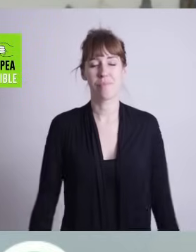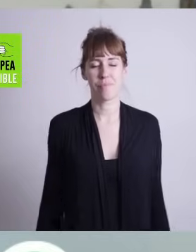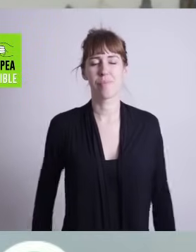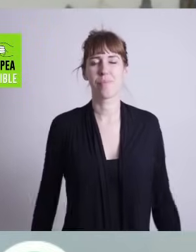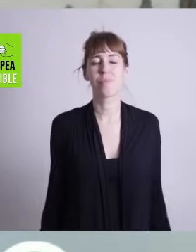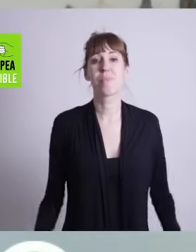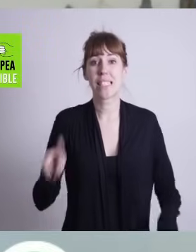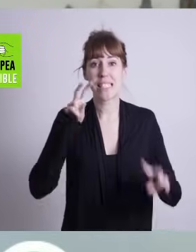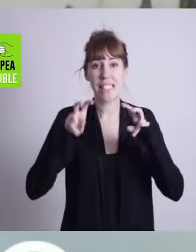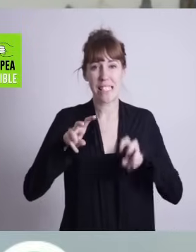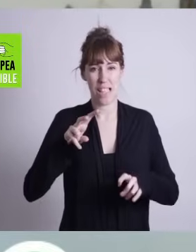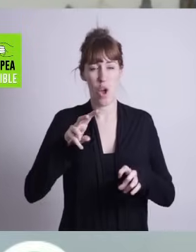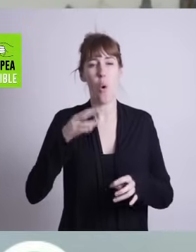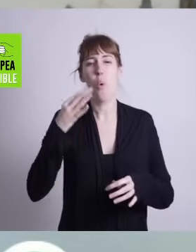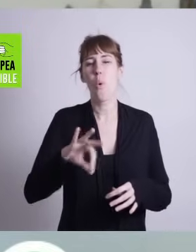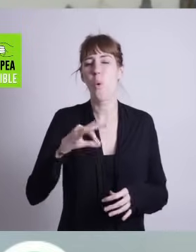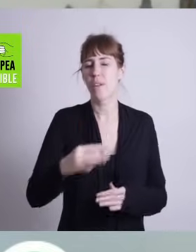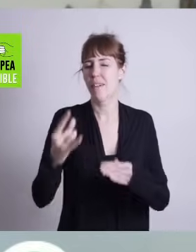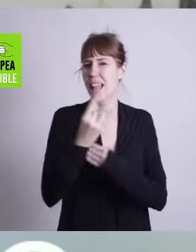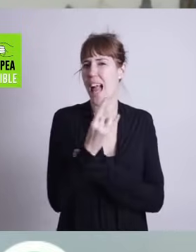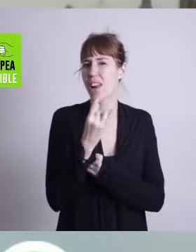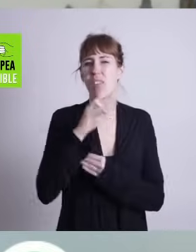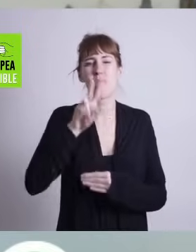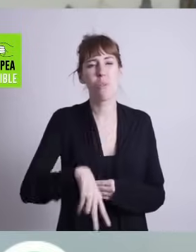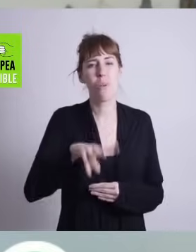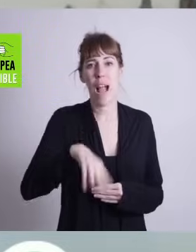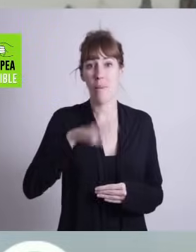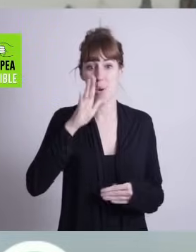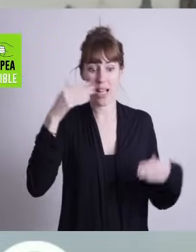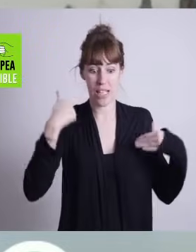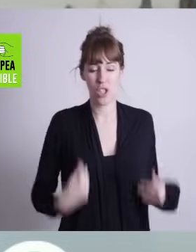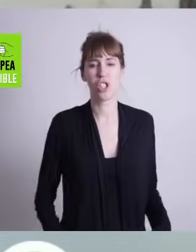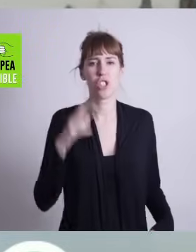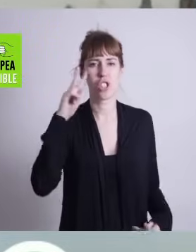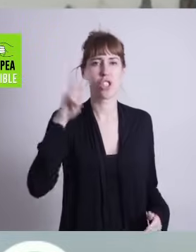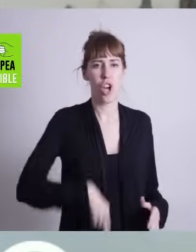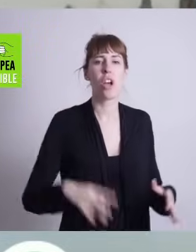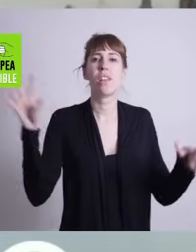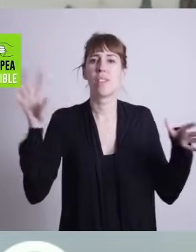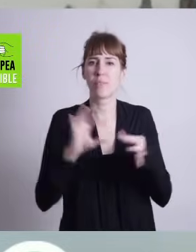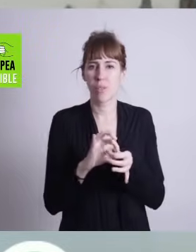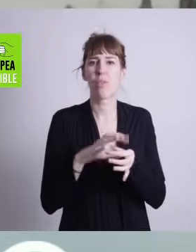El único sentido que no nos va a engañar nunca porque va ligado íntimamente a mí. Yo soy